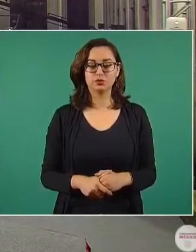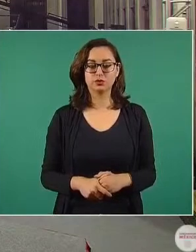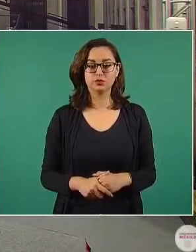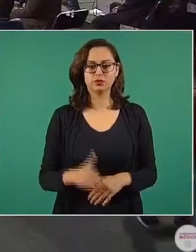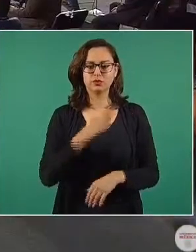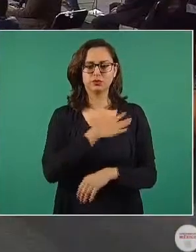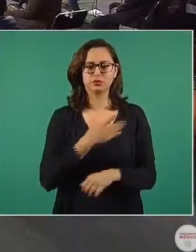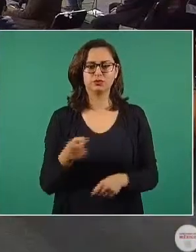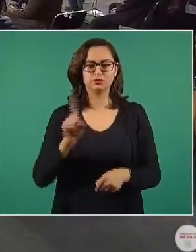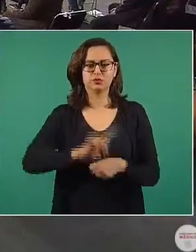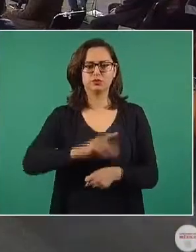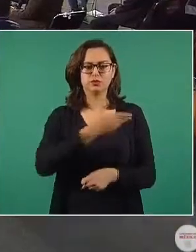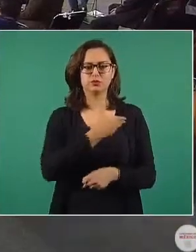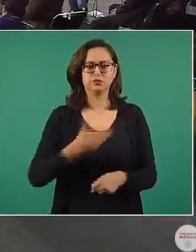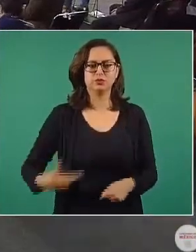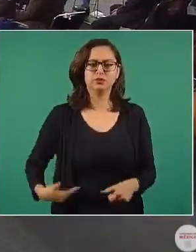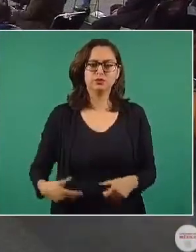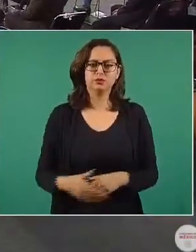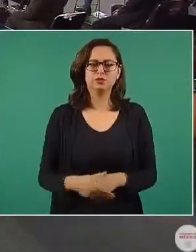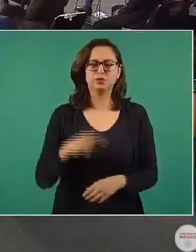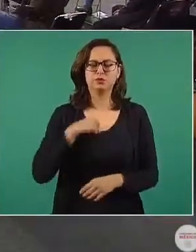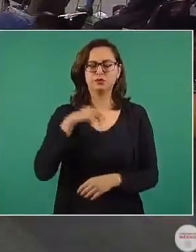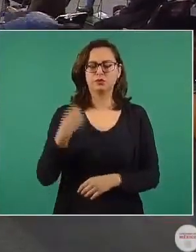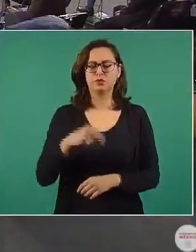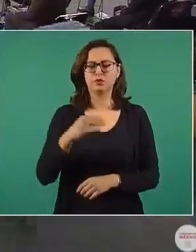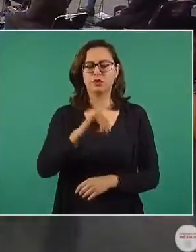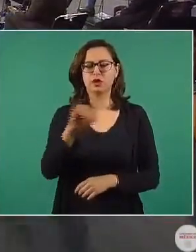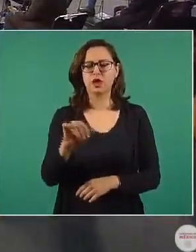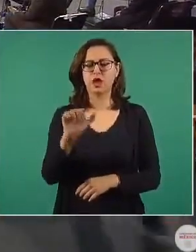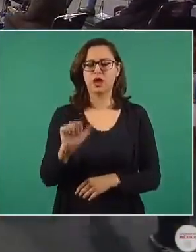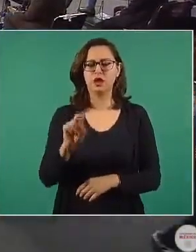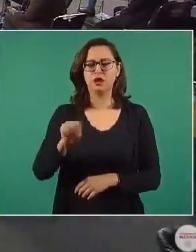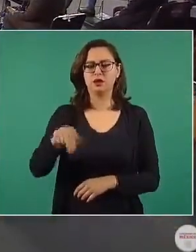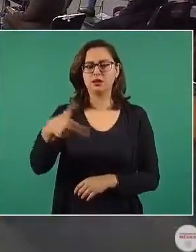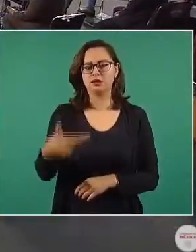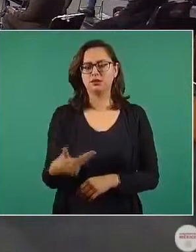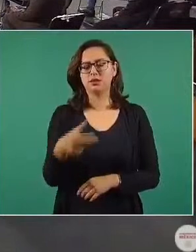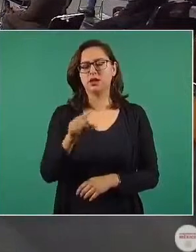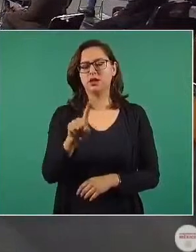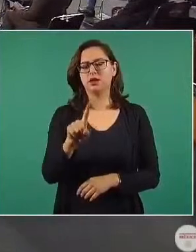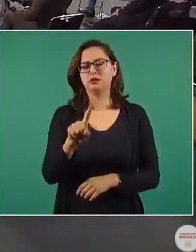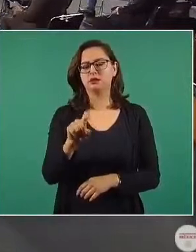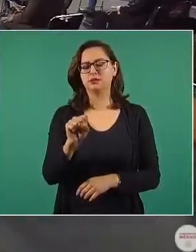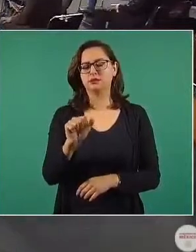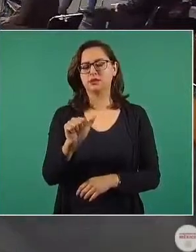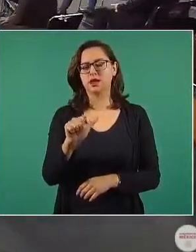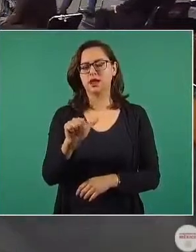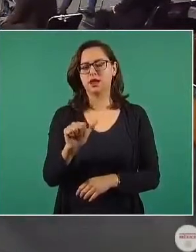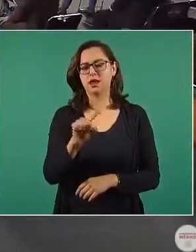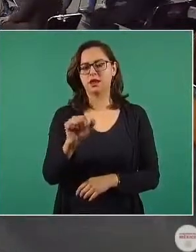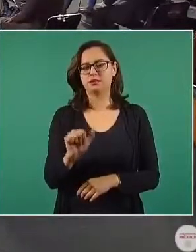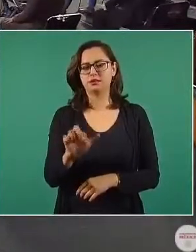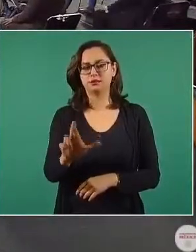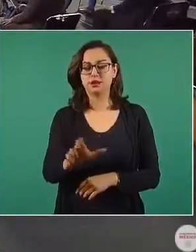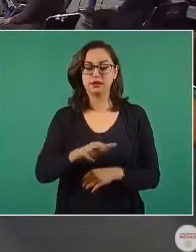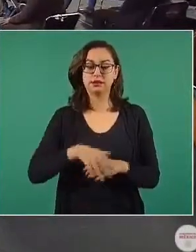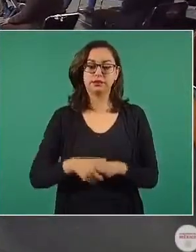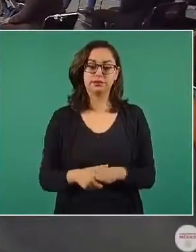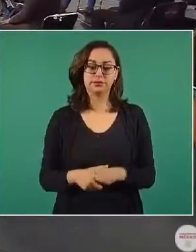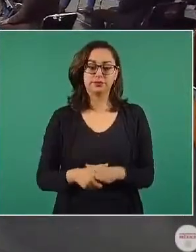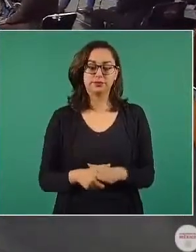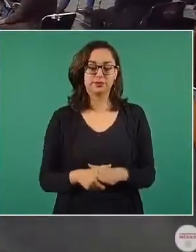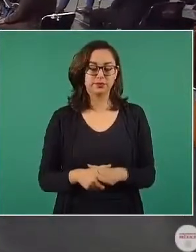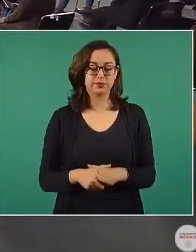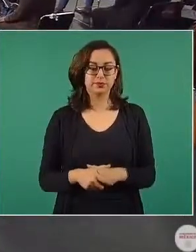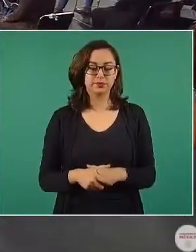Buenos días, presidente. Hans Salazar, de Noticiero en Redes. Preguntarle primeramente, a propósito